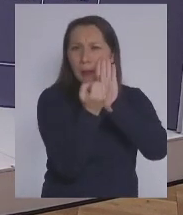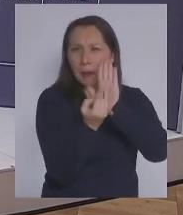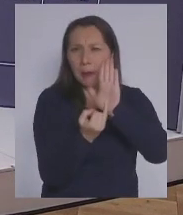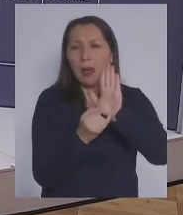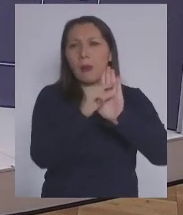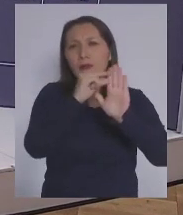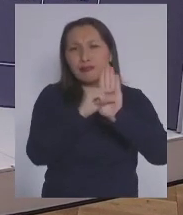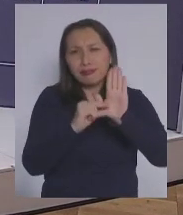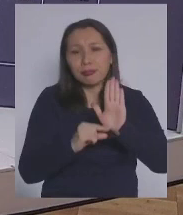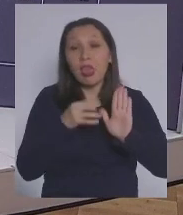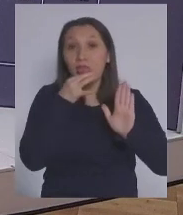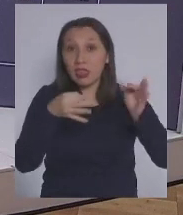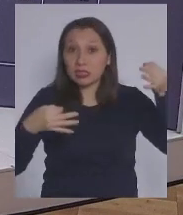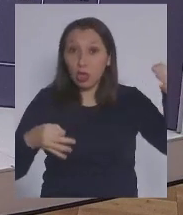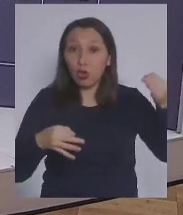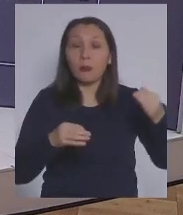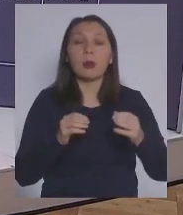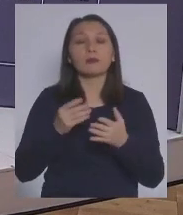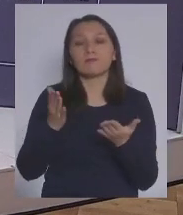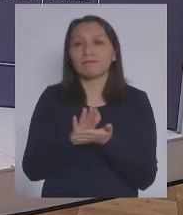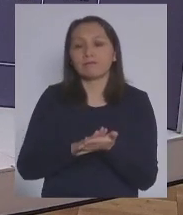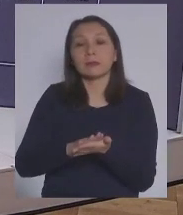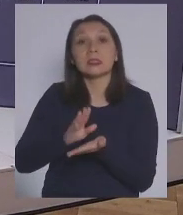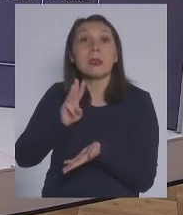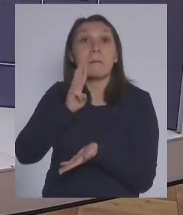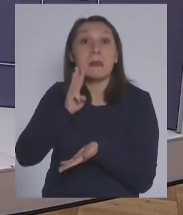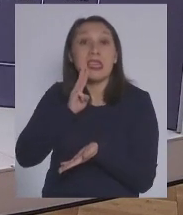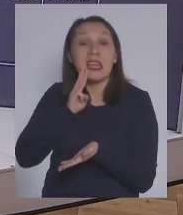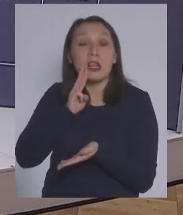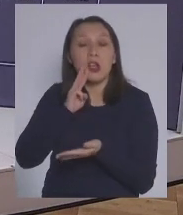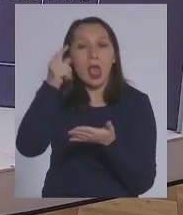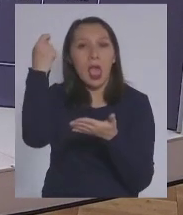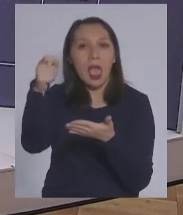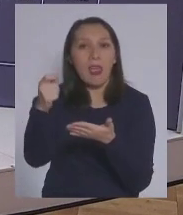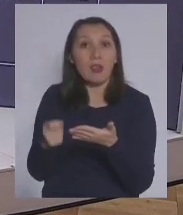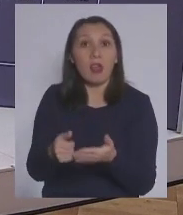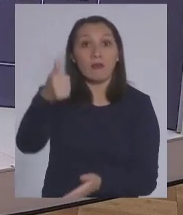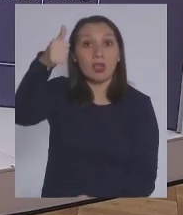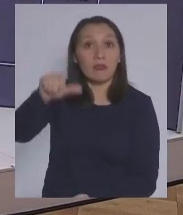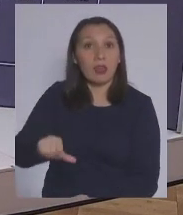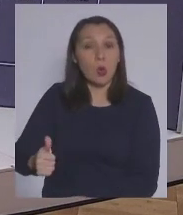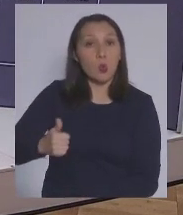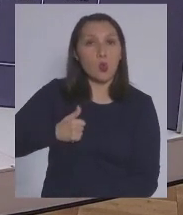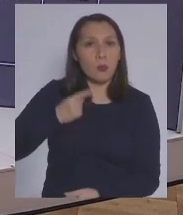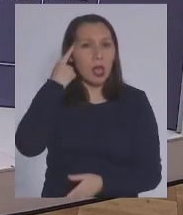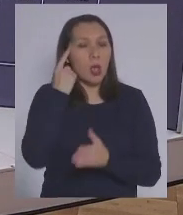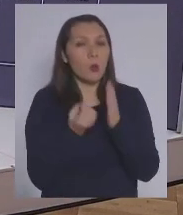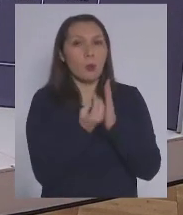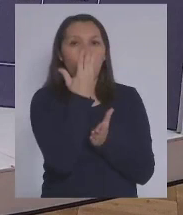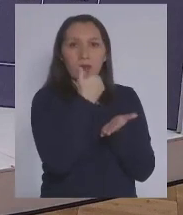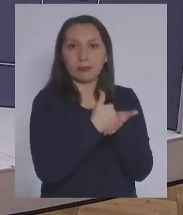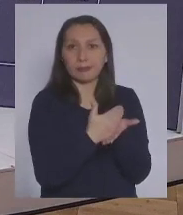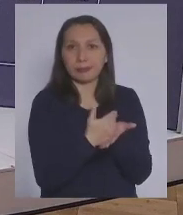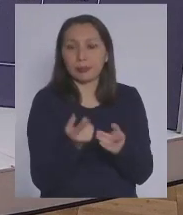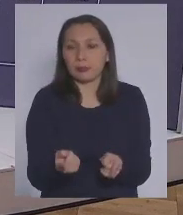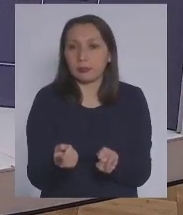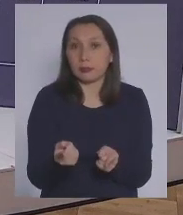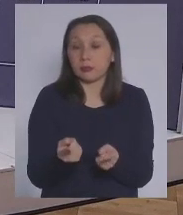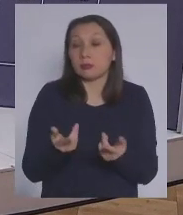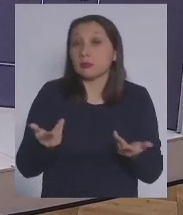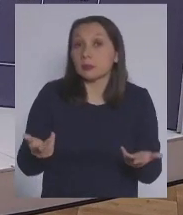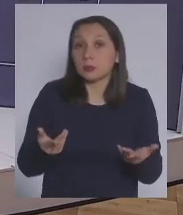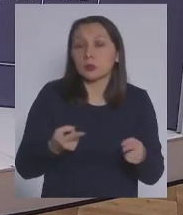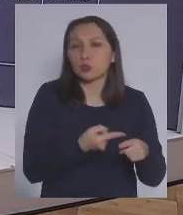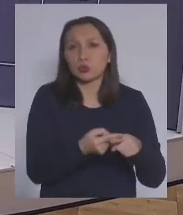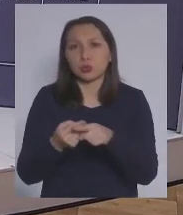que dice ahí el documento que los días miércoles se va a evaluar el éxito de esta estrategia y bueno desde las